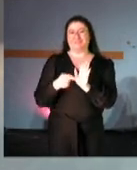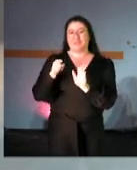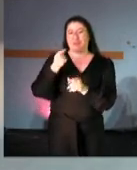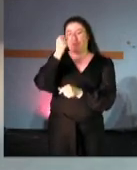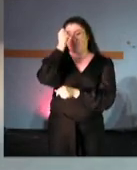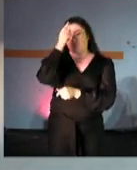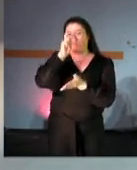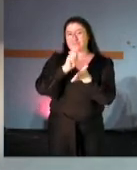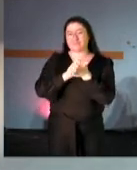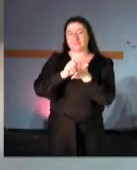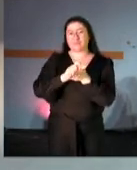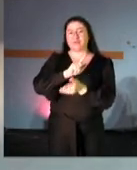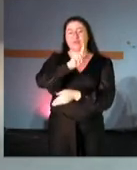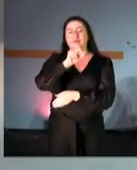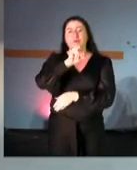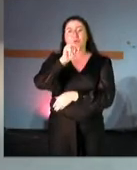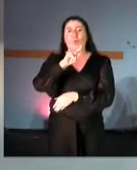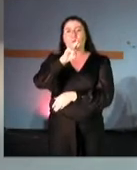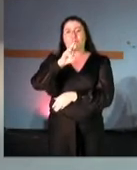y a Julio, que es otro